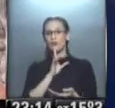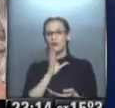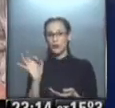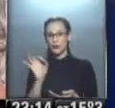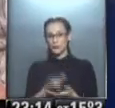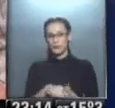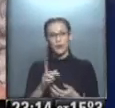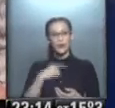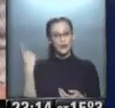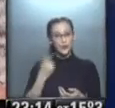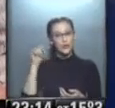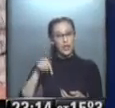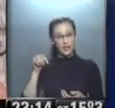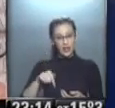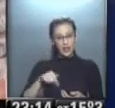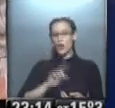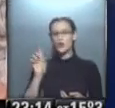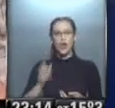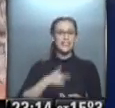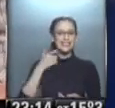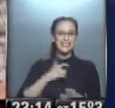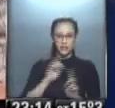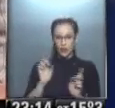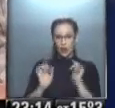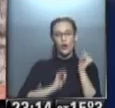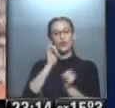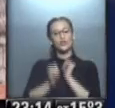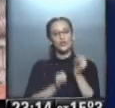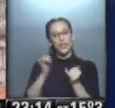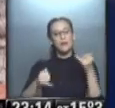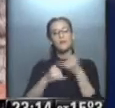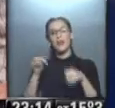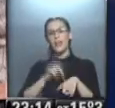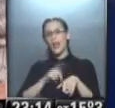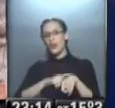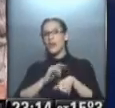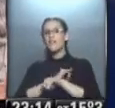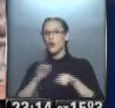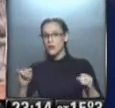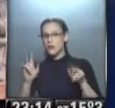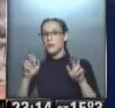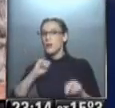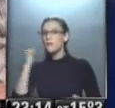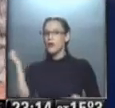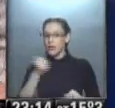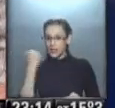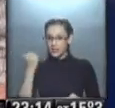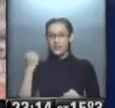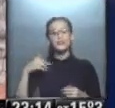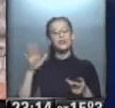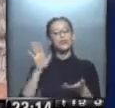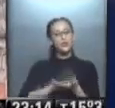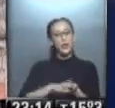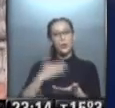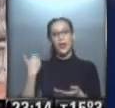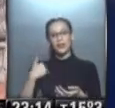justamente. Nosotros estamos aquí no para hacerlos reír, sino para compartir con ustedes media hora de información. Lo más importante de lo que ha